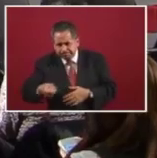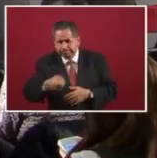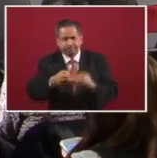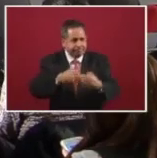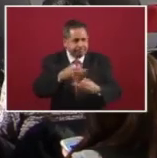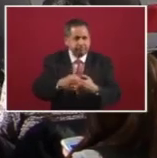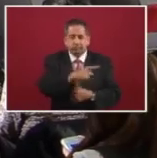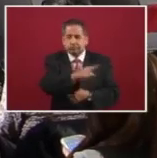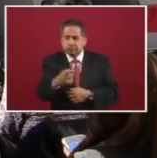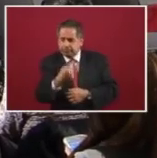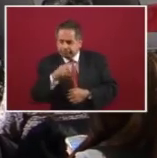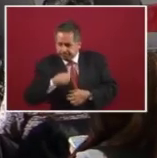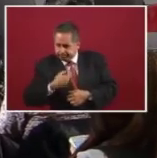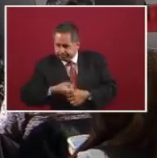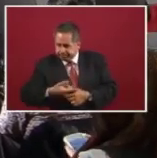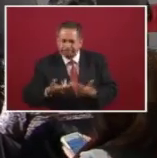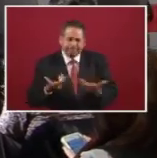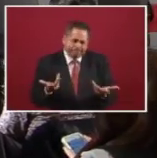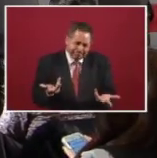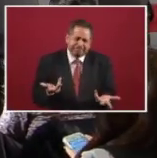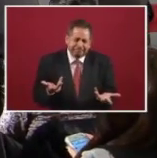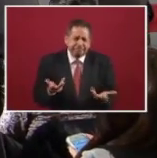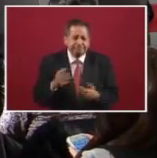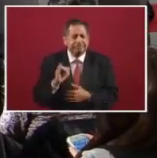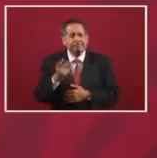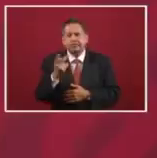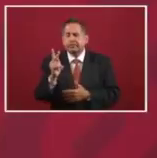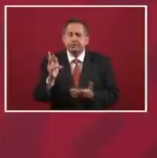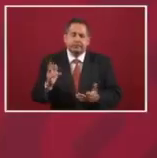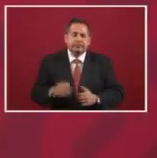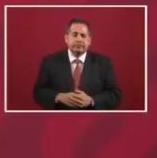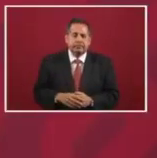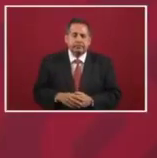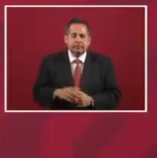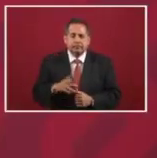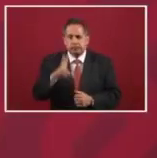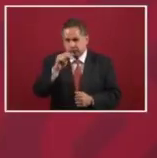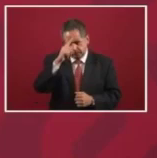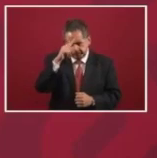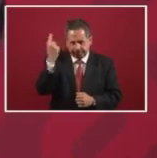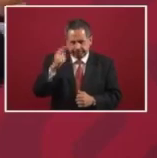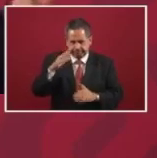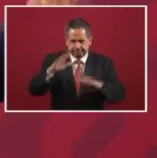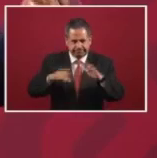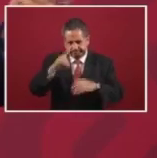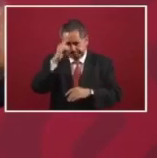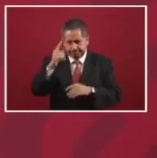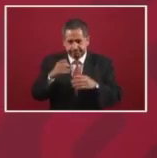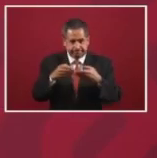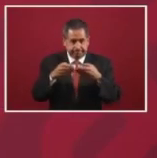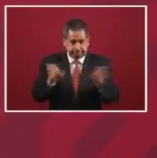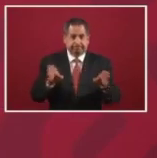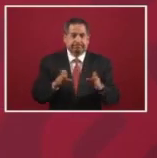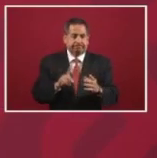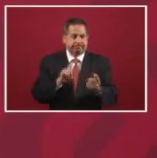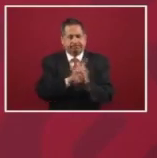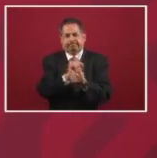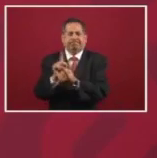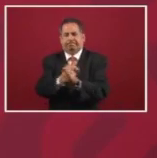también. Pero pues no es fácil de abrir el paso,